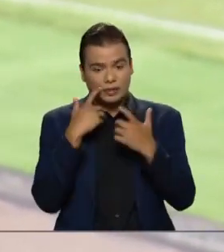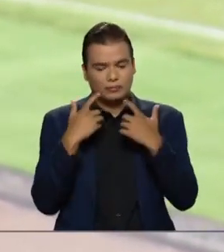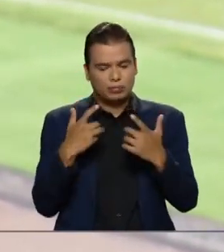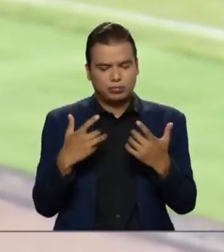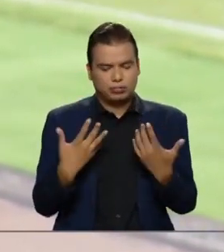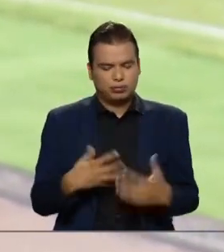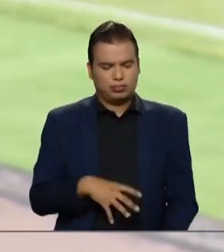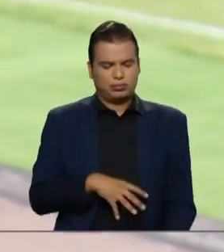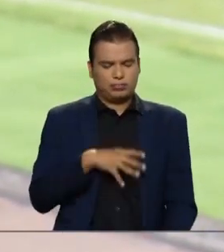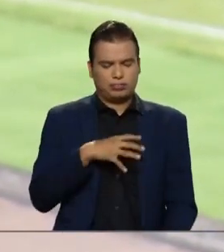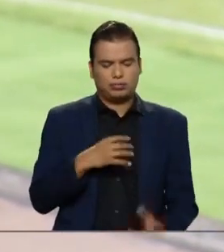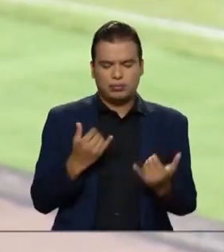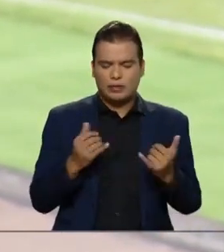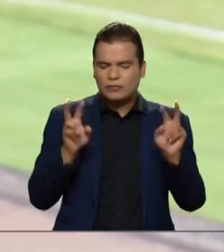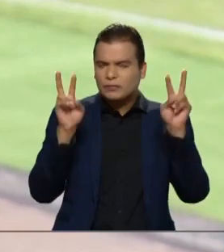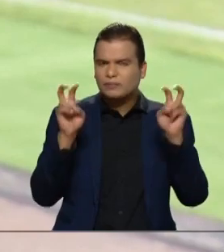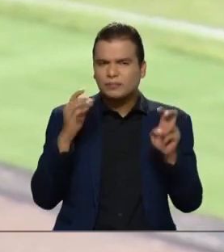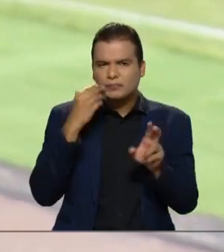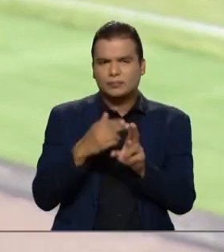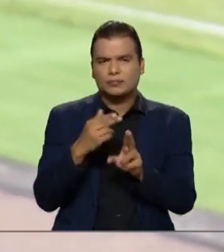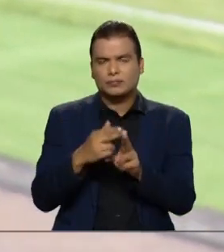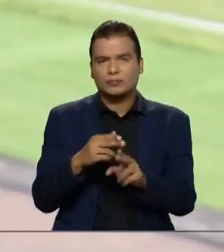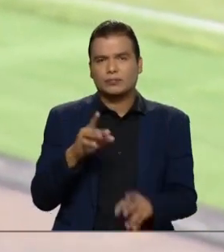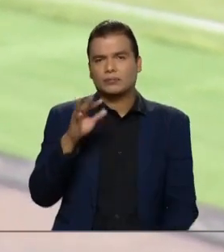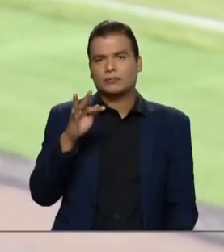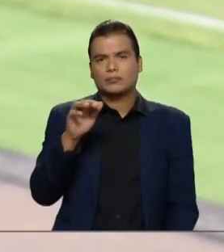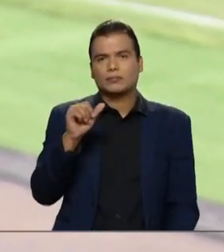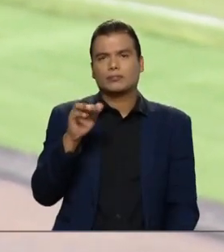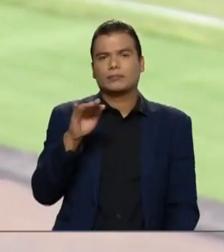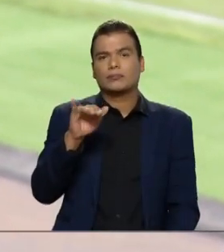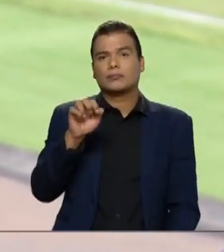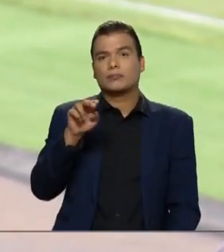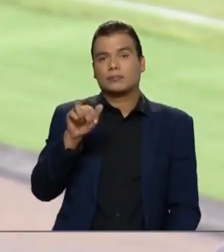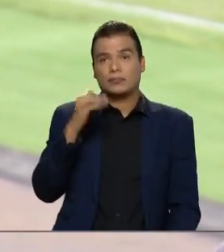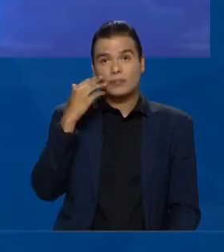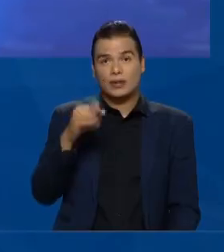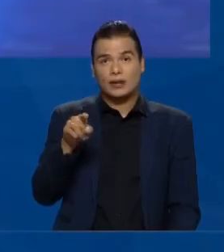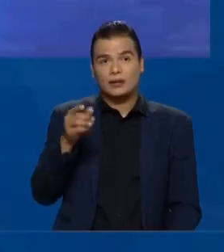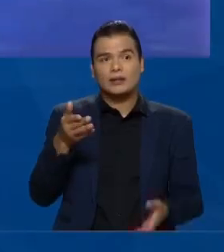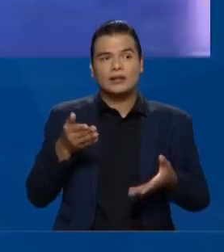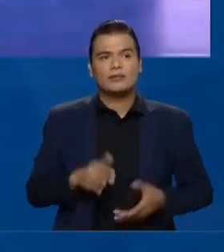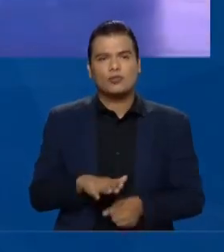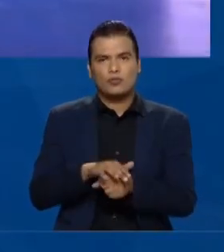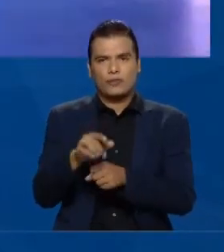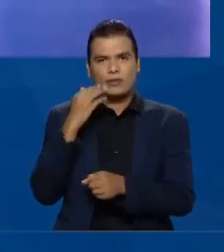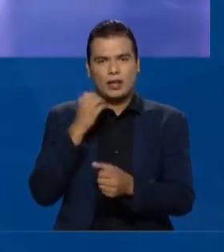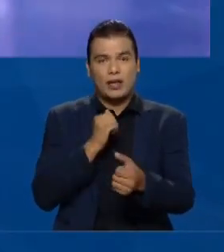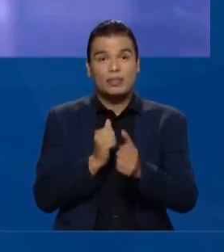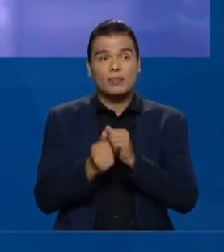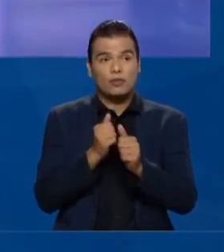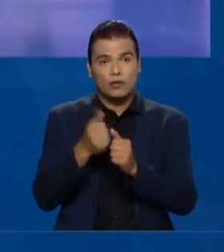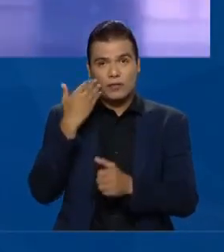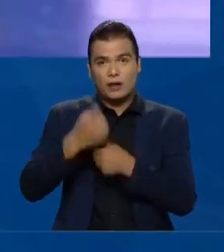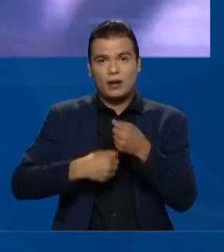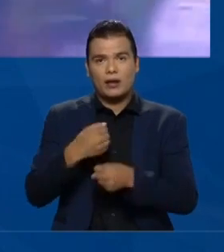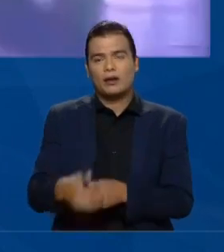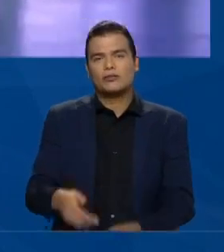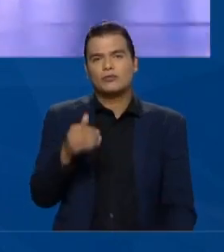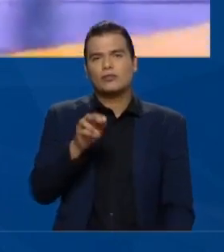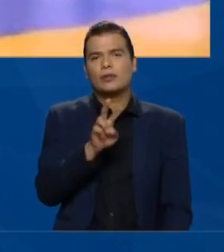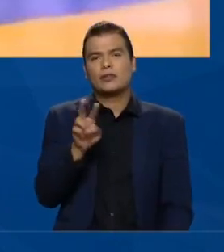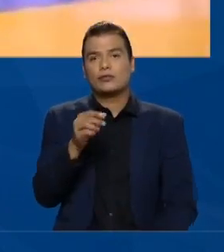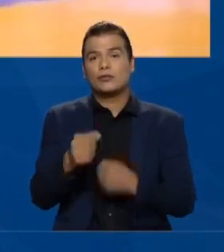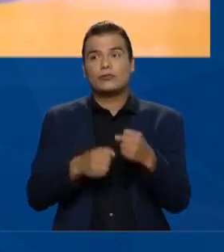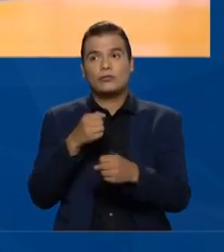esta semana, y es de Tatiana Rentería, deportista vallecaucana, oriunda de Buenaventura, tiene 22 años, pero